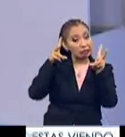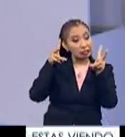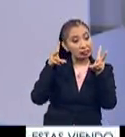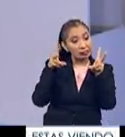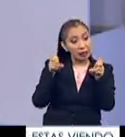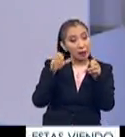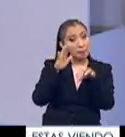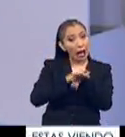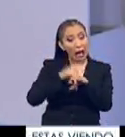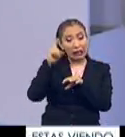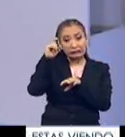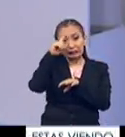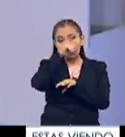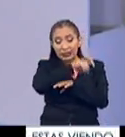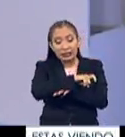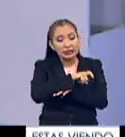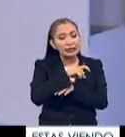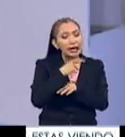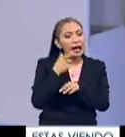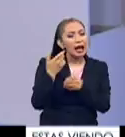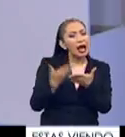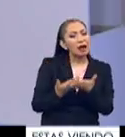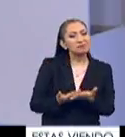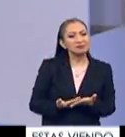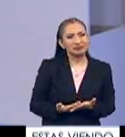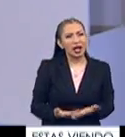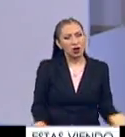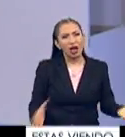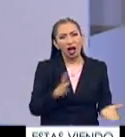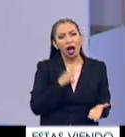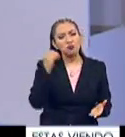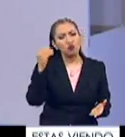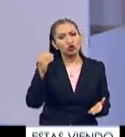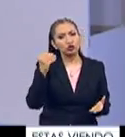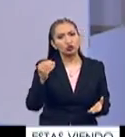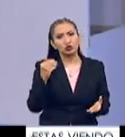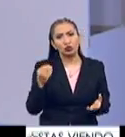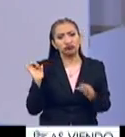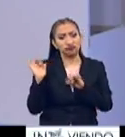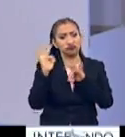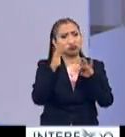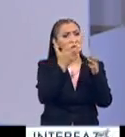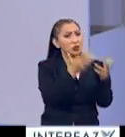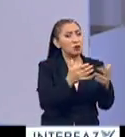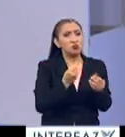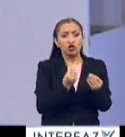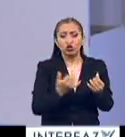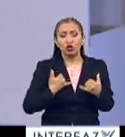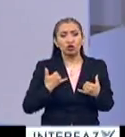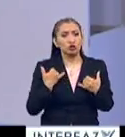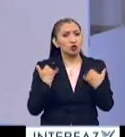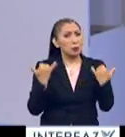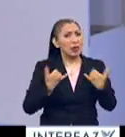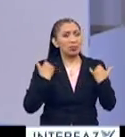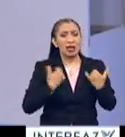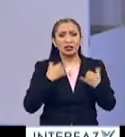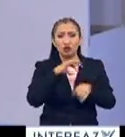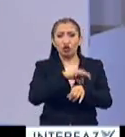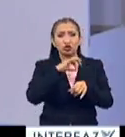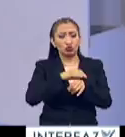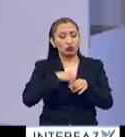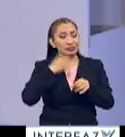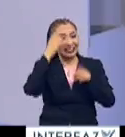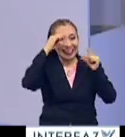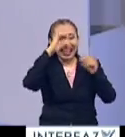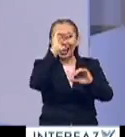más complicado. Ahora hay mucha demanda, hay muchos médicos egresados y para poder